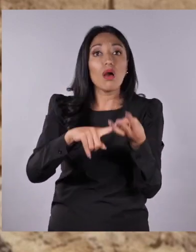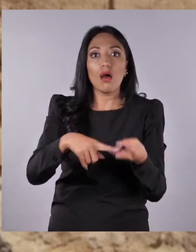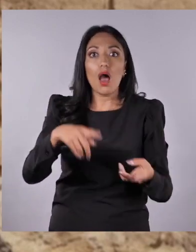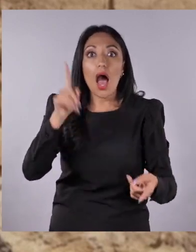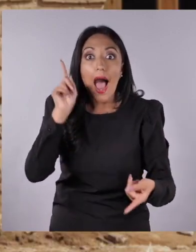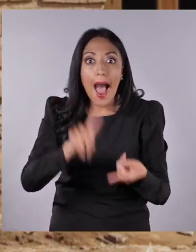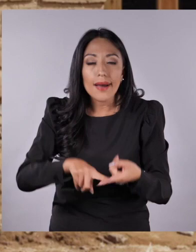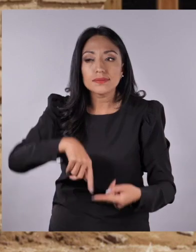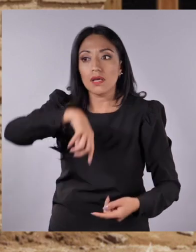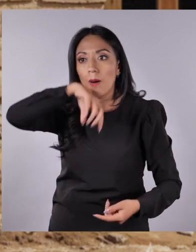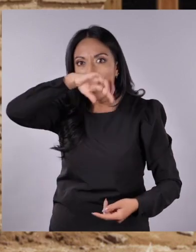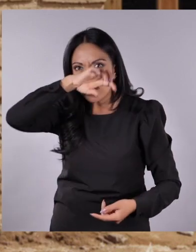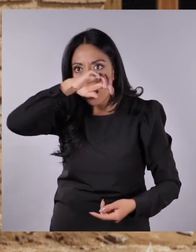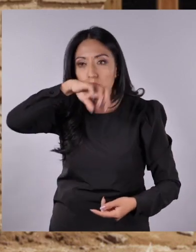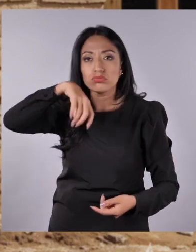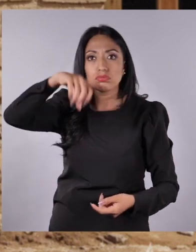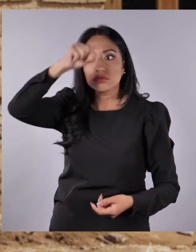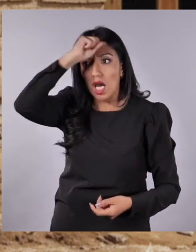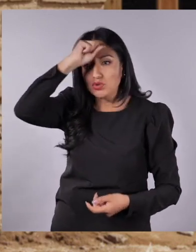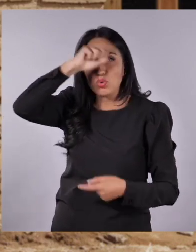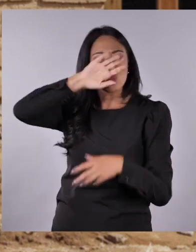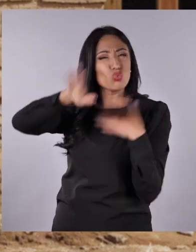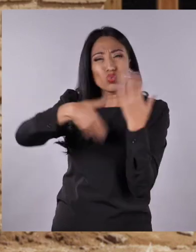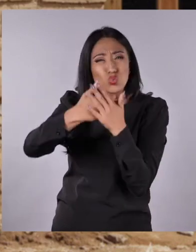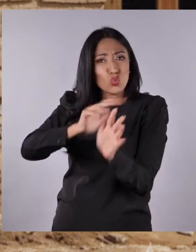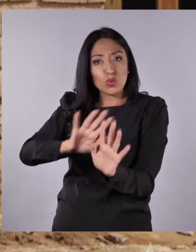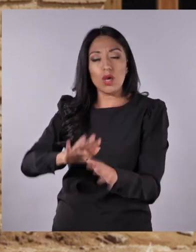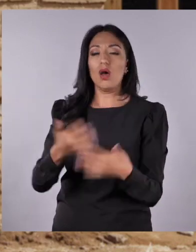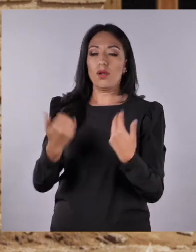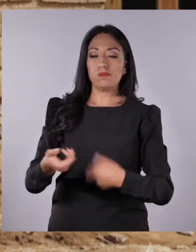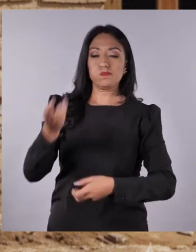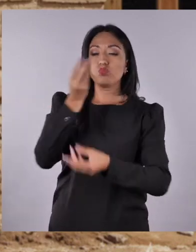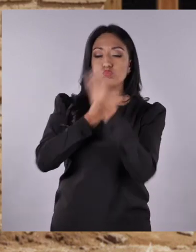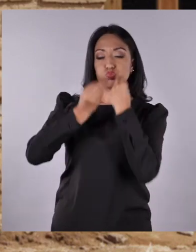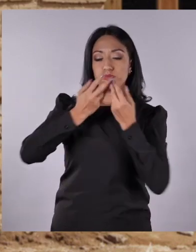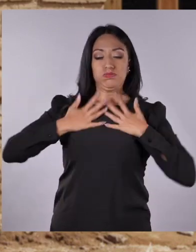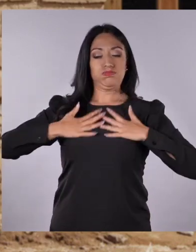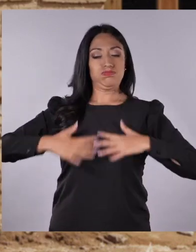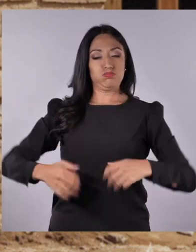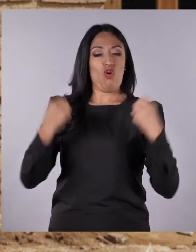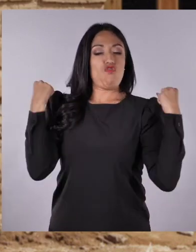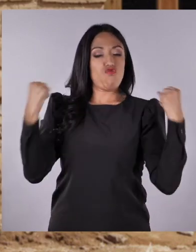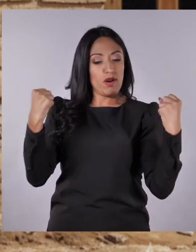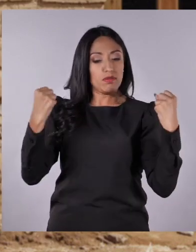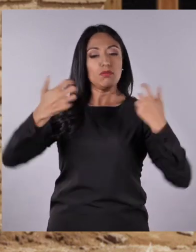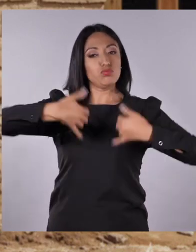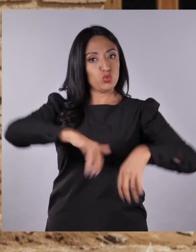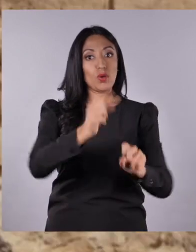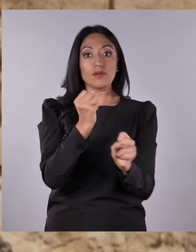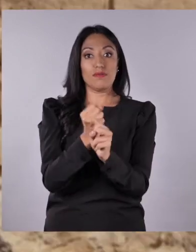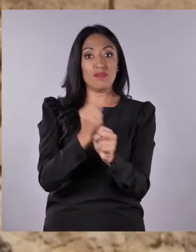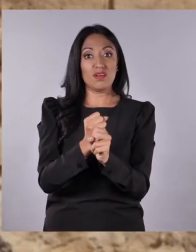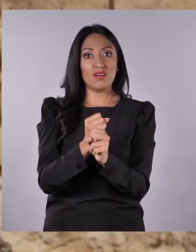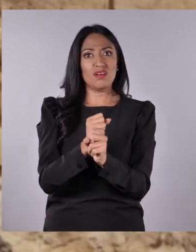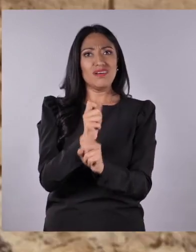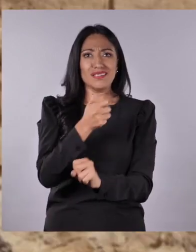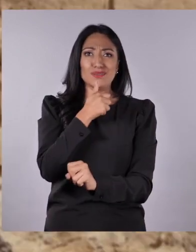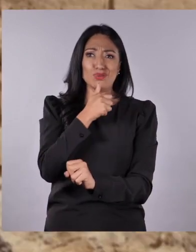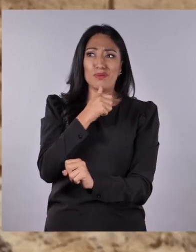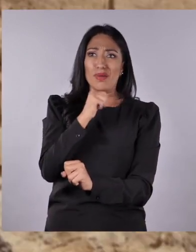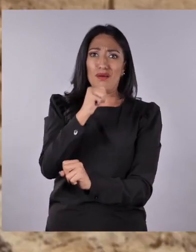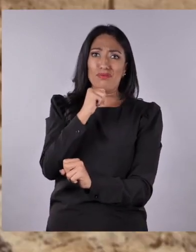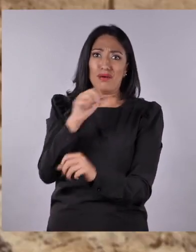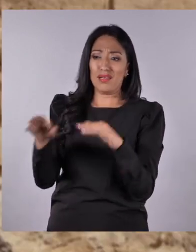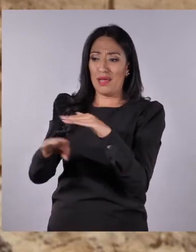hasta hornado. Ahora sí estoy lista para continuar con la minga, llena de energía y preparada para todo. Todavía